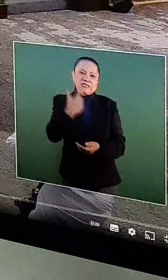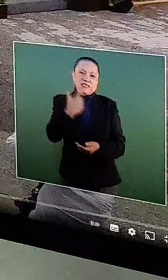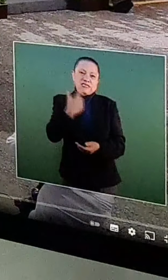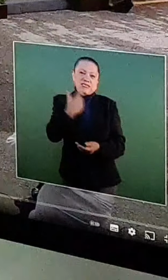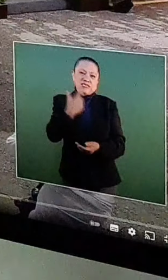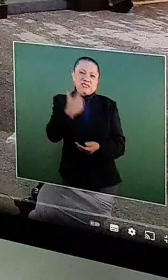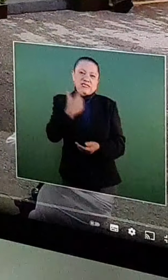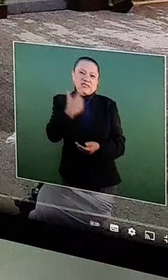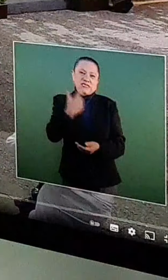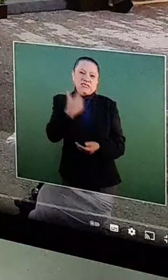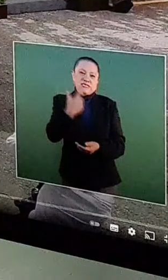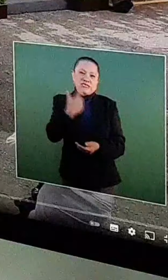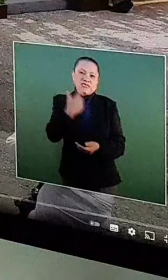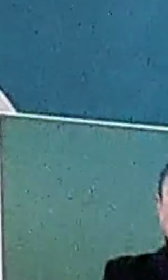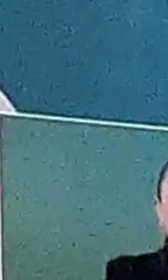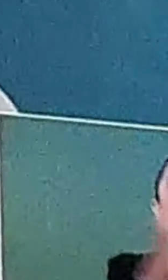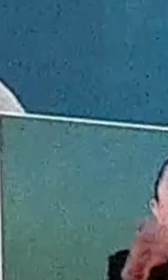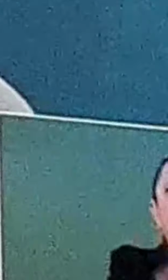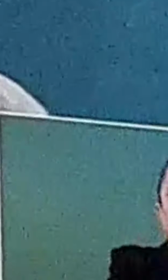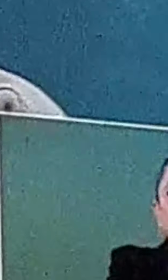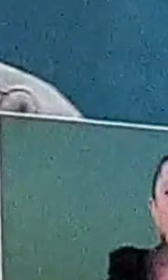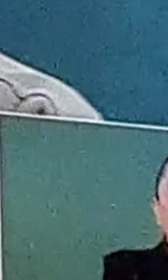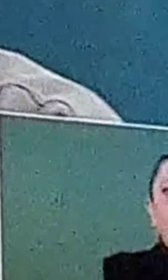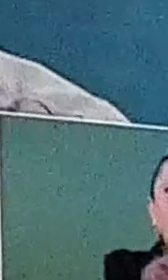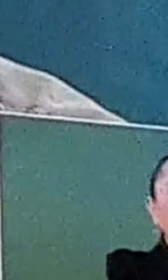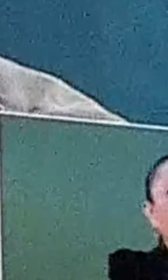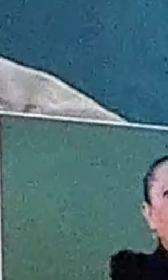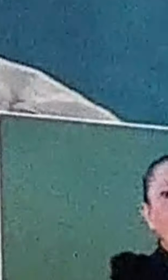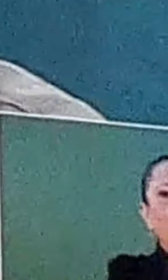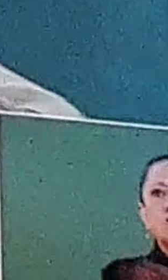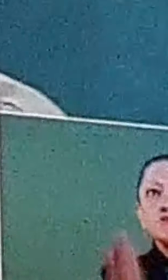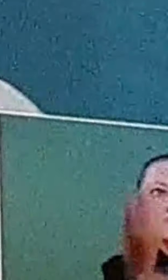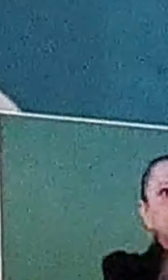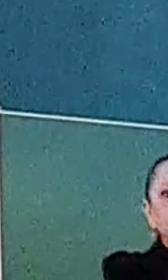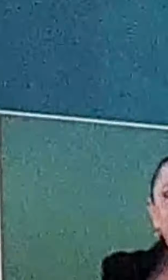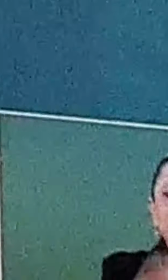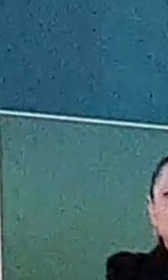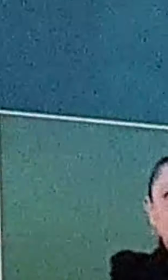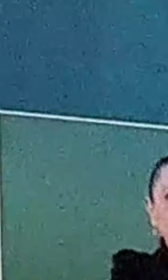de proteção ao setor público. Pero ellos no estaban